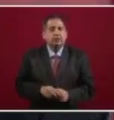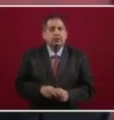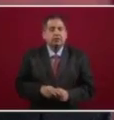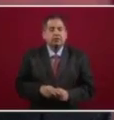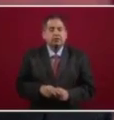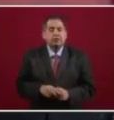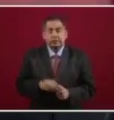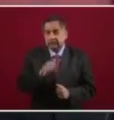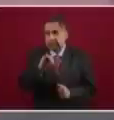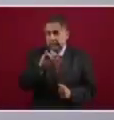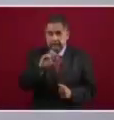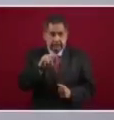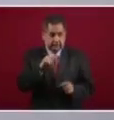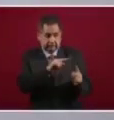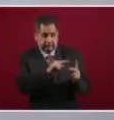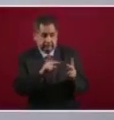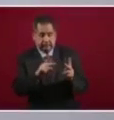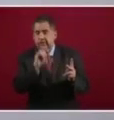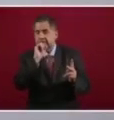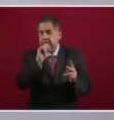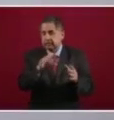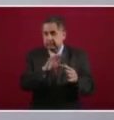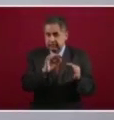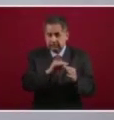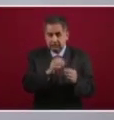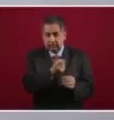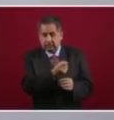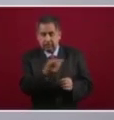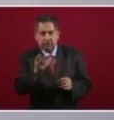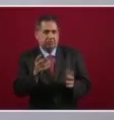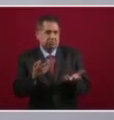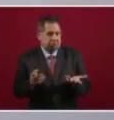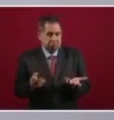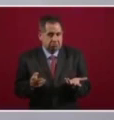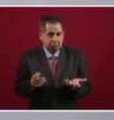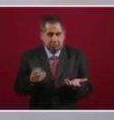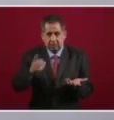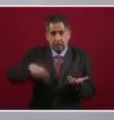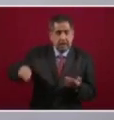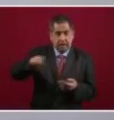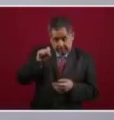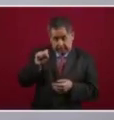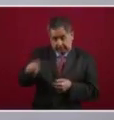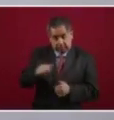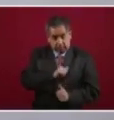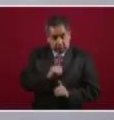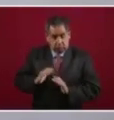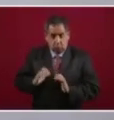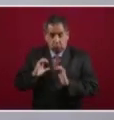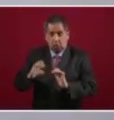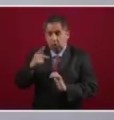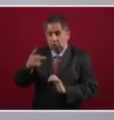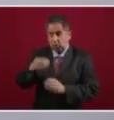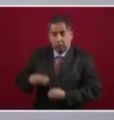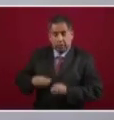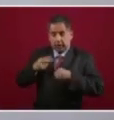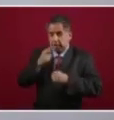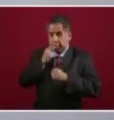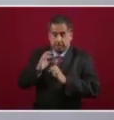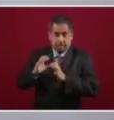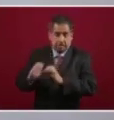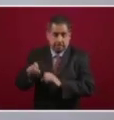de civiles, también, desde luego, de los elementos del ejército.